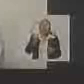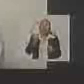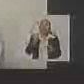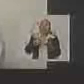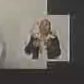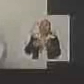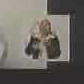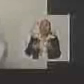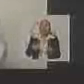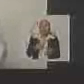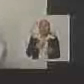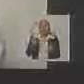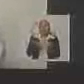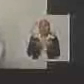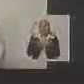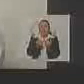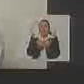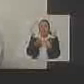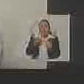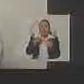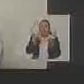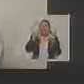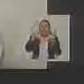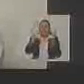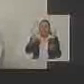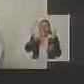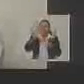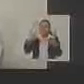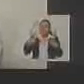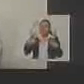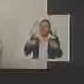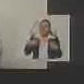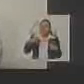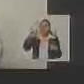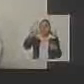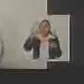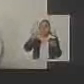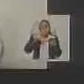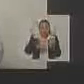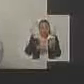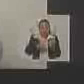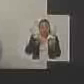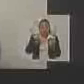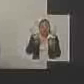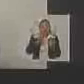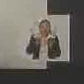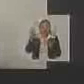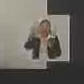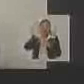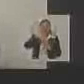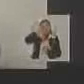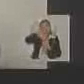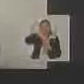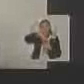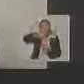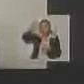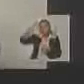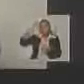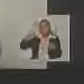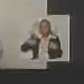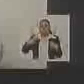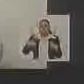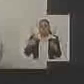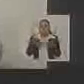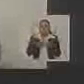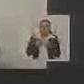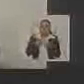de tu conocimiento el cargo y nombre, así como línea directa de cada uno de los funcionarios y los legisladores